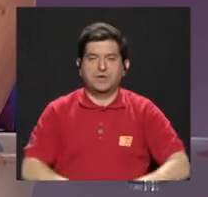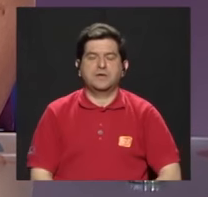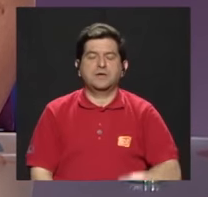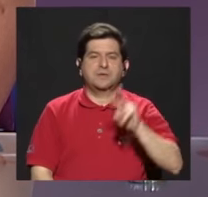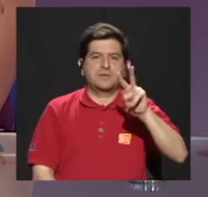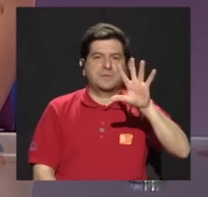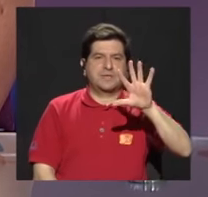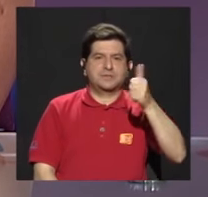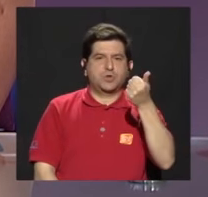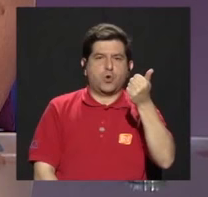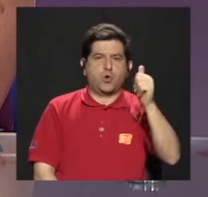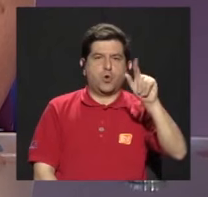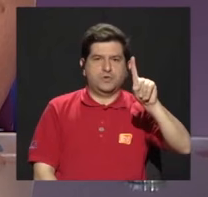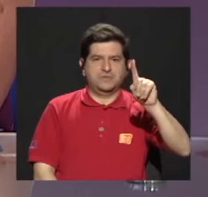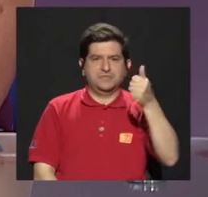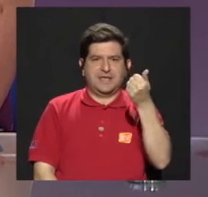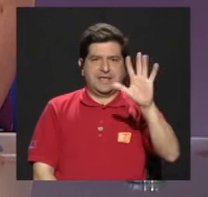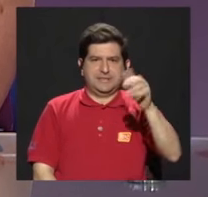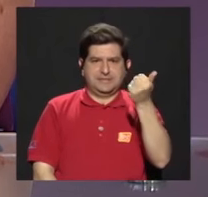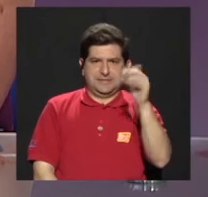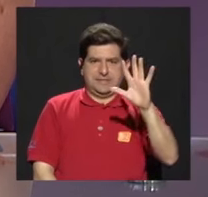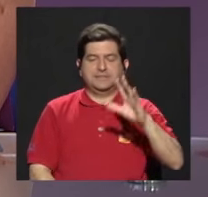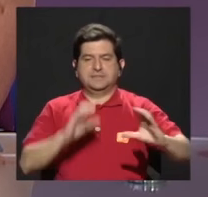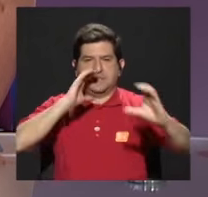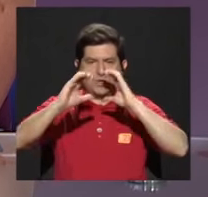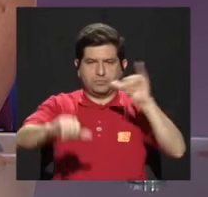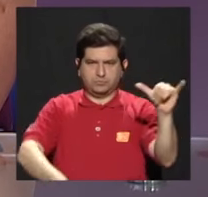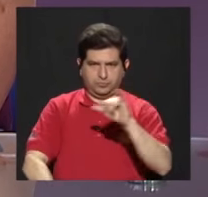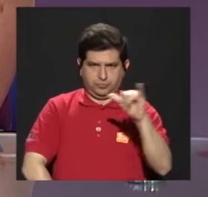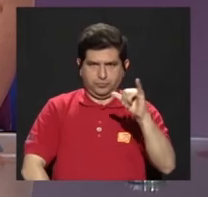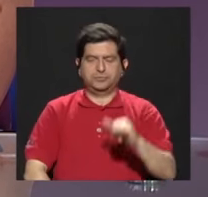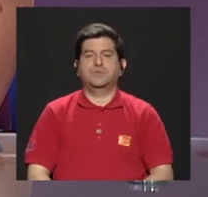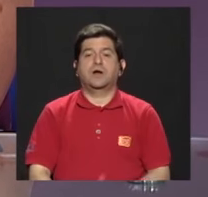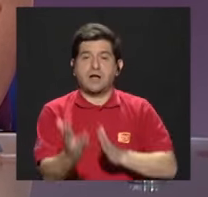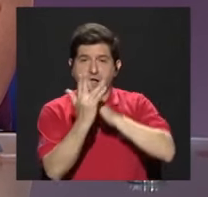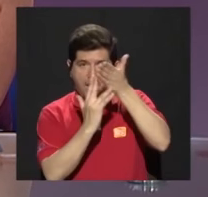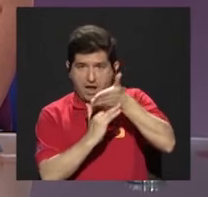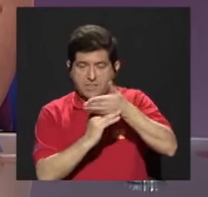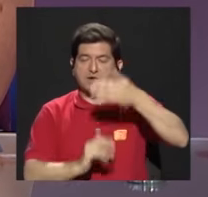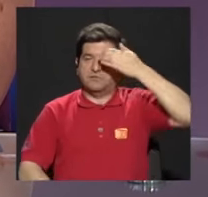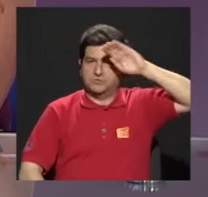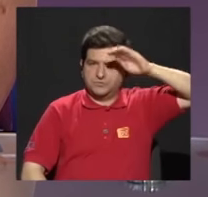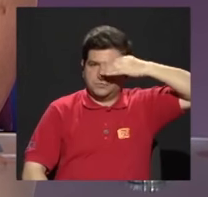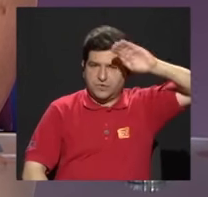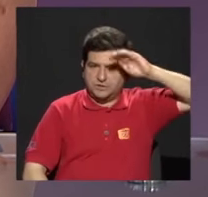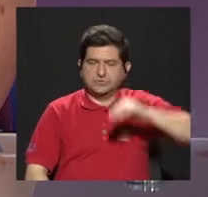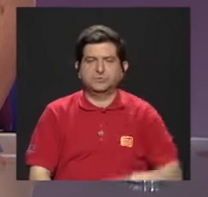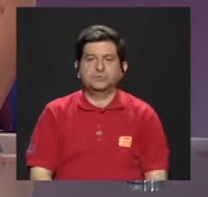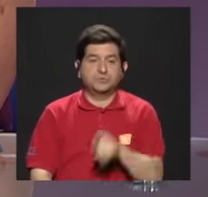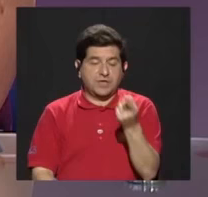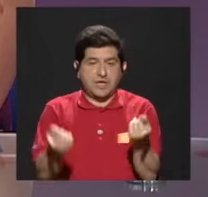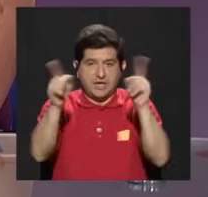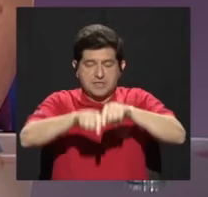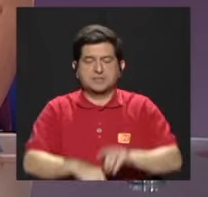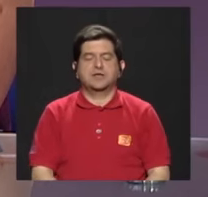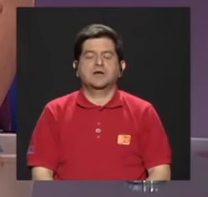al 2511-1515 y también puede comunicarse mediante nuestro Facebook, que es